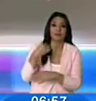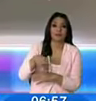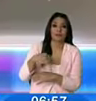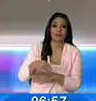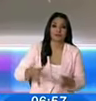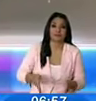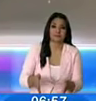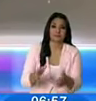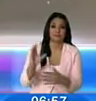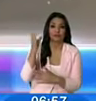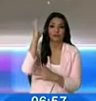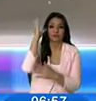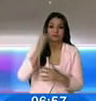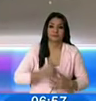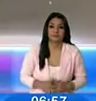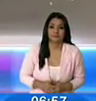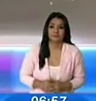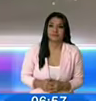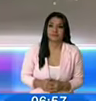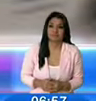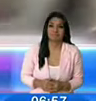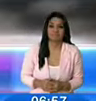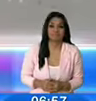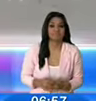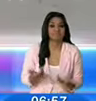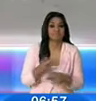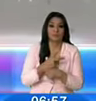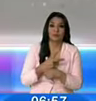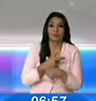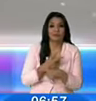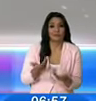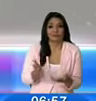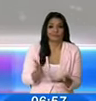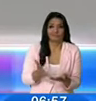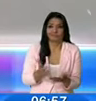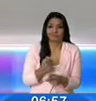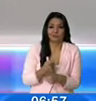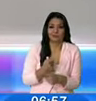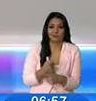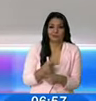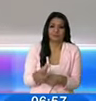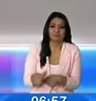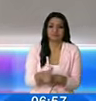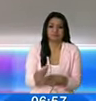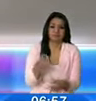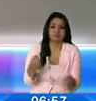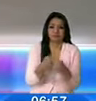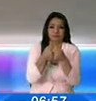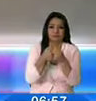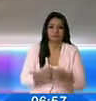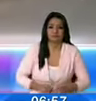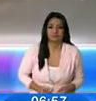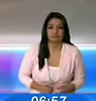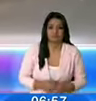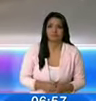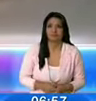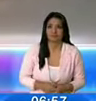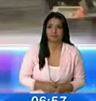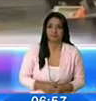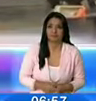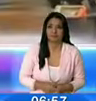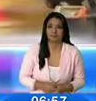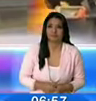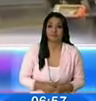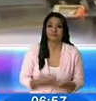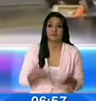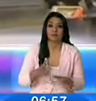la vía a la costa. Aparentemente la imprudencia en la ruta habría generado este suceso, que trasladó a gran cantidad